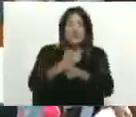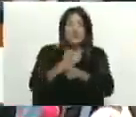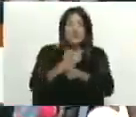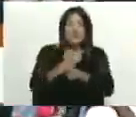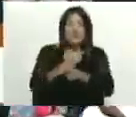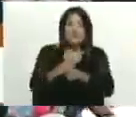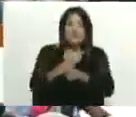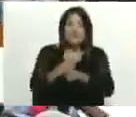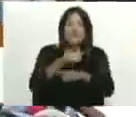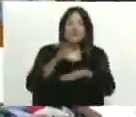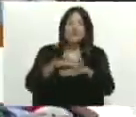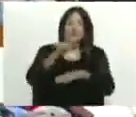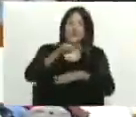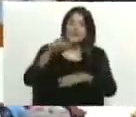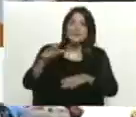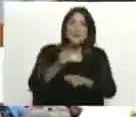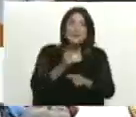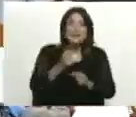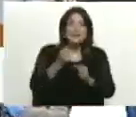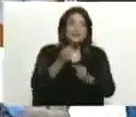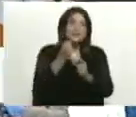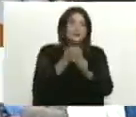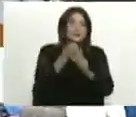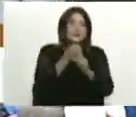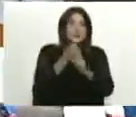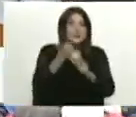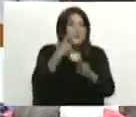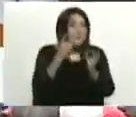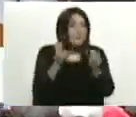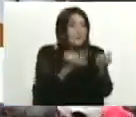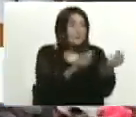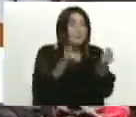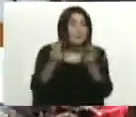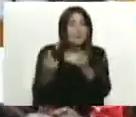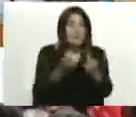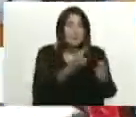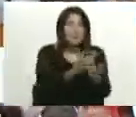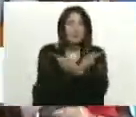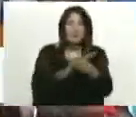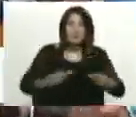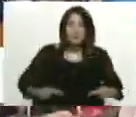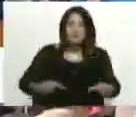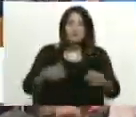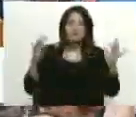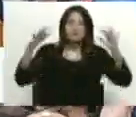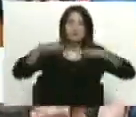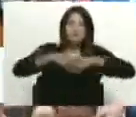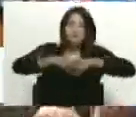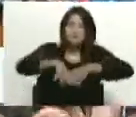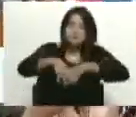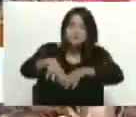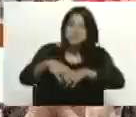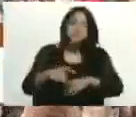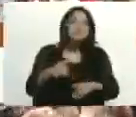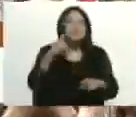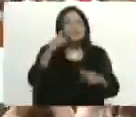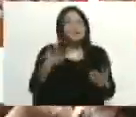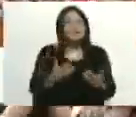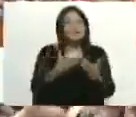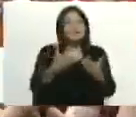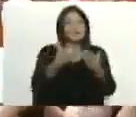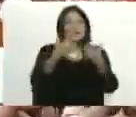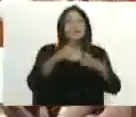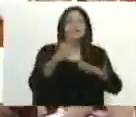Va a tener competencia porque todo el mundo está trabajando para eso. Así que a ponerse la pila, Portuguesa, vamos a la calle, vamos a la batalla, vamos a